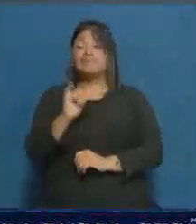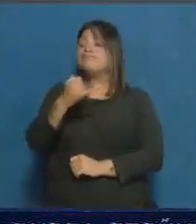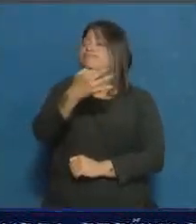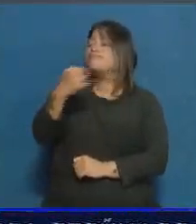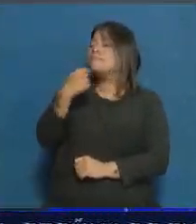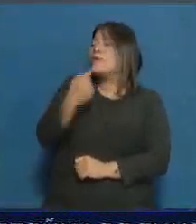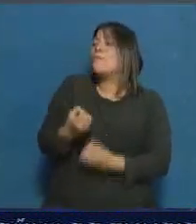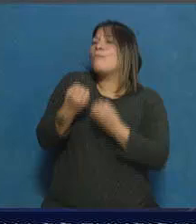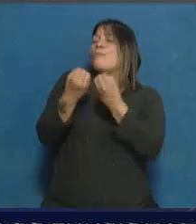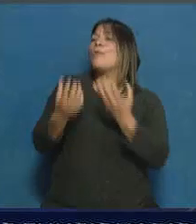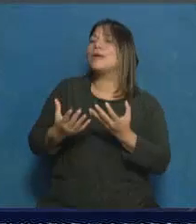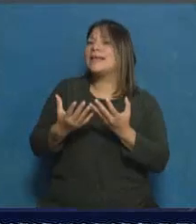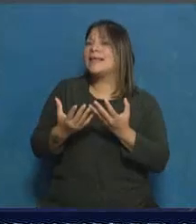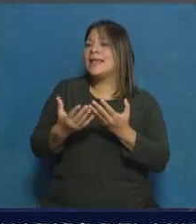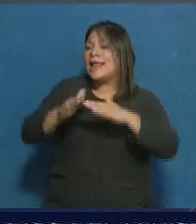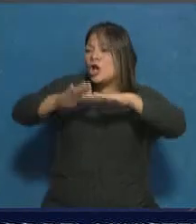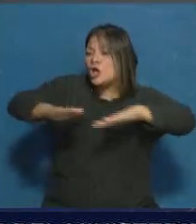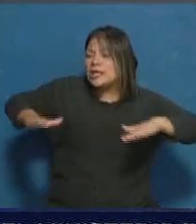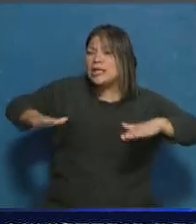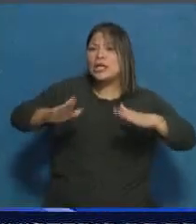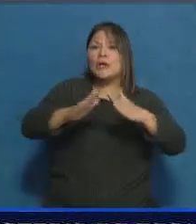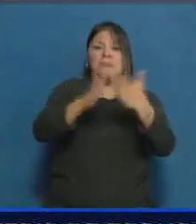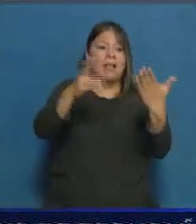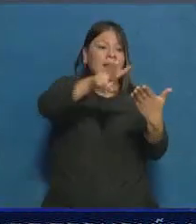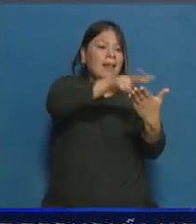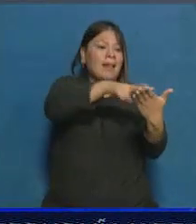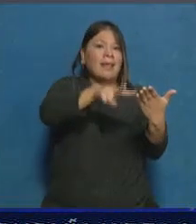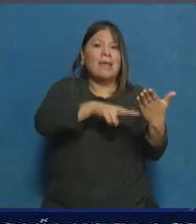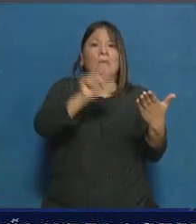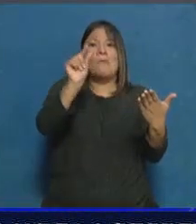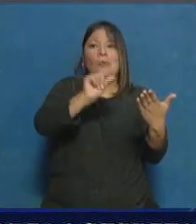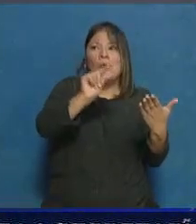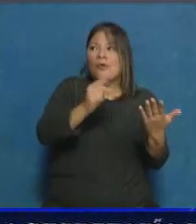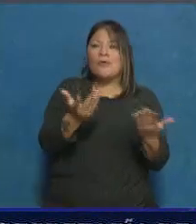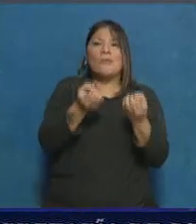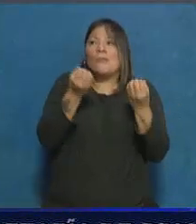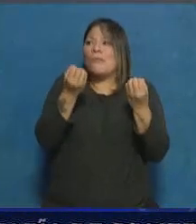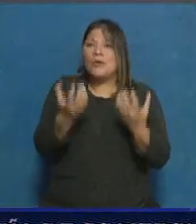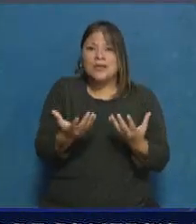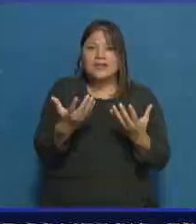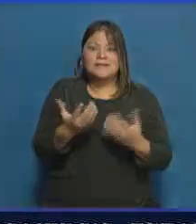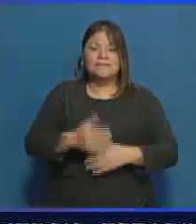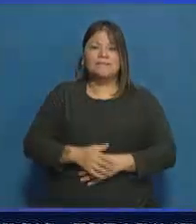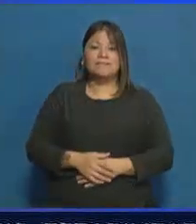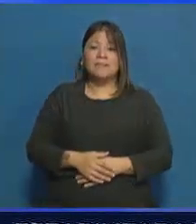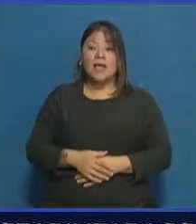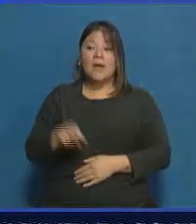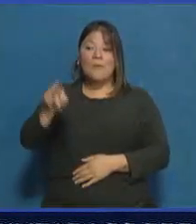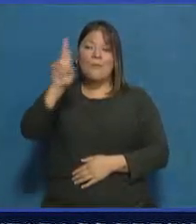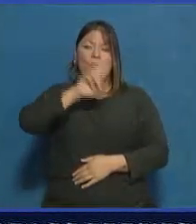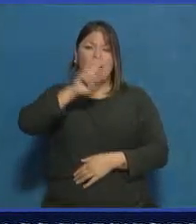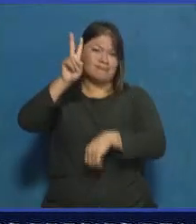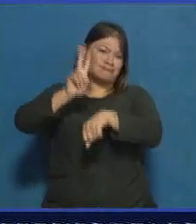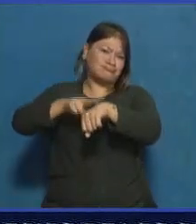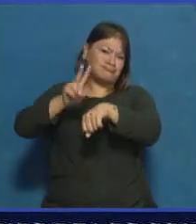situación, por qué los chicos cada vez leen menos. Como decíamos, se realizó en 2013, en 2019 fue peor aún. ¿Qué nos decía la especialista? Bueno,